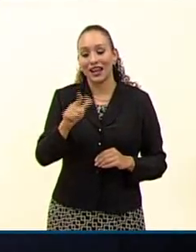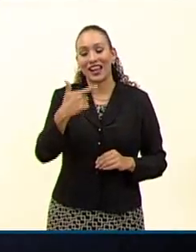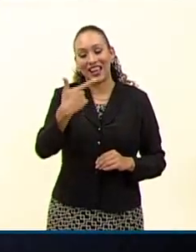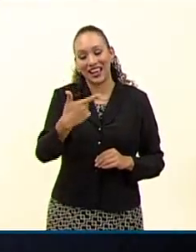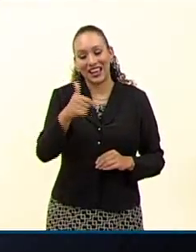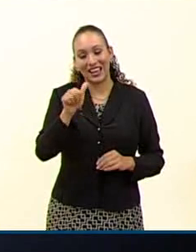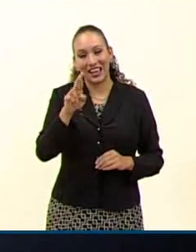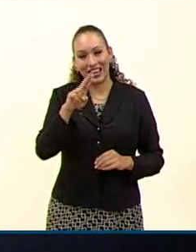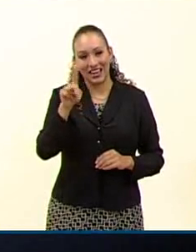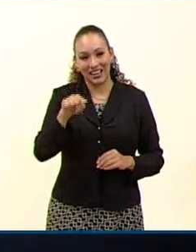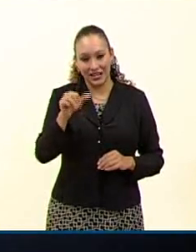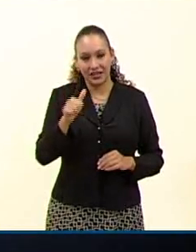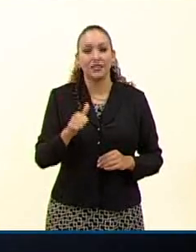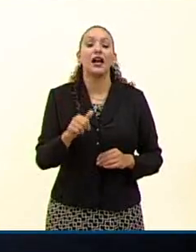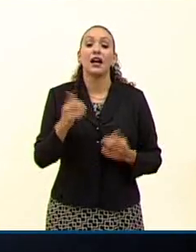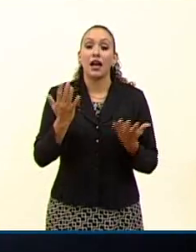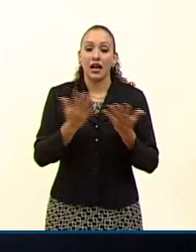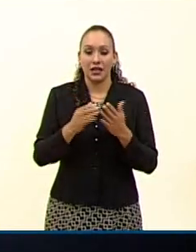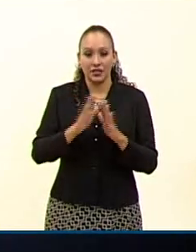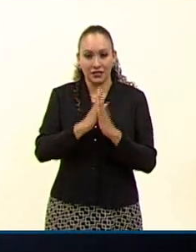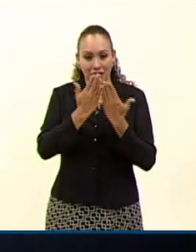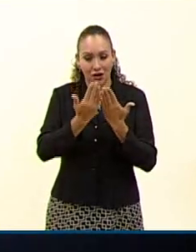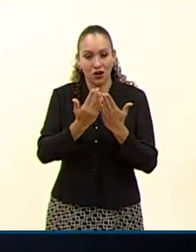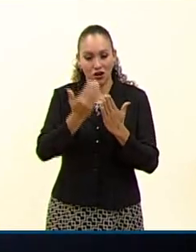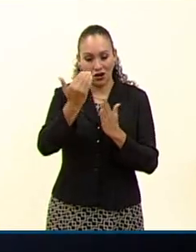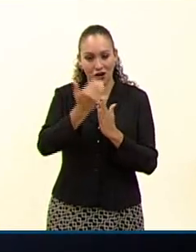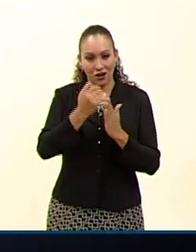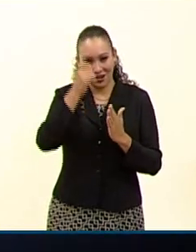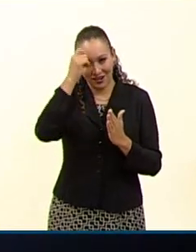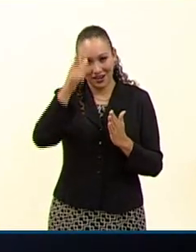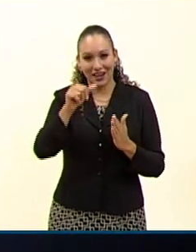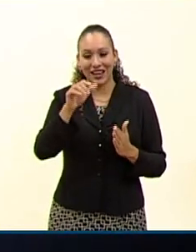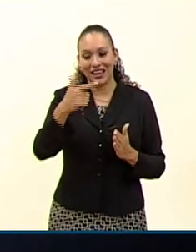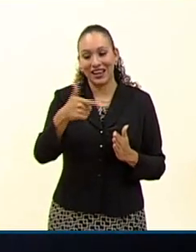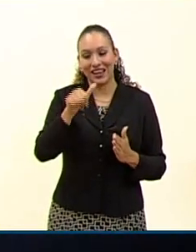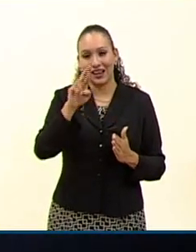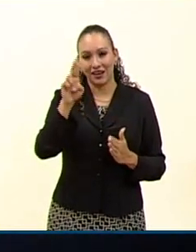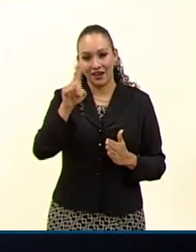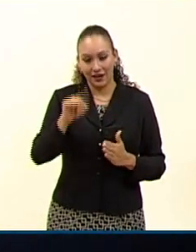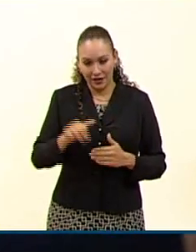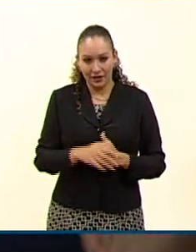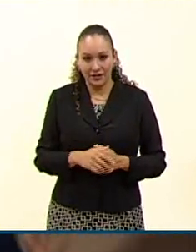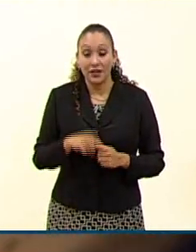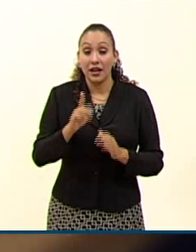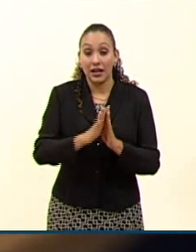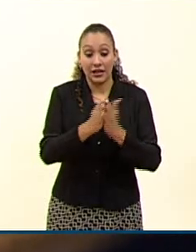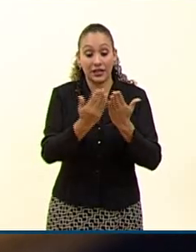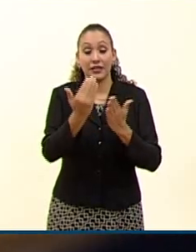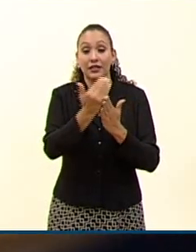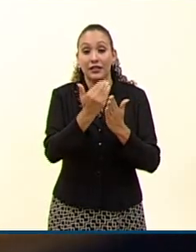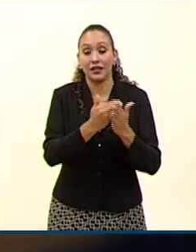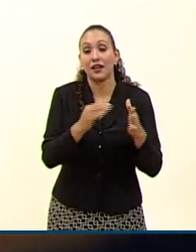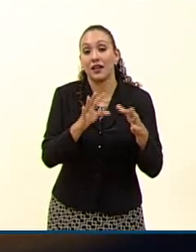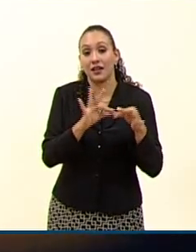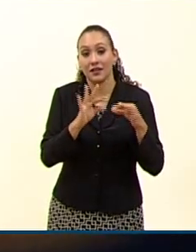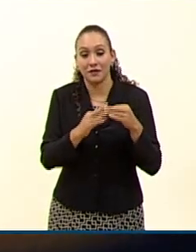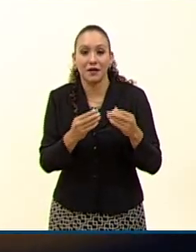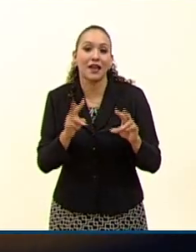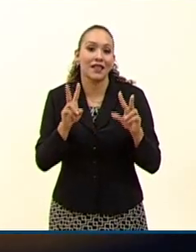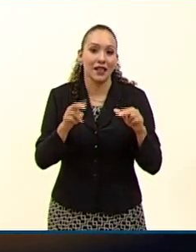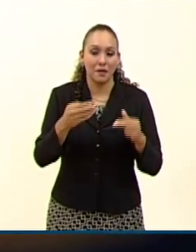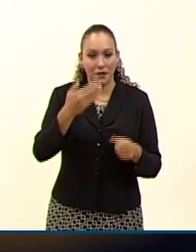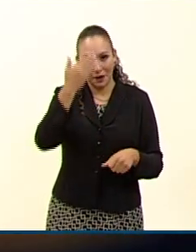de memoria o autobiografía por su libro El invencible verano de Liliana, obra en la que mezcla memoria y